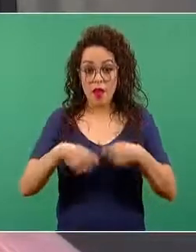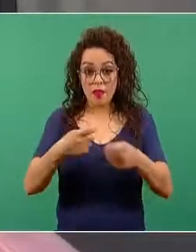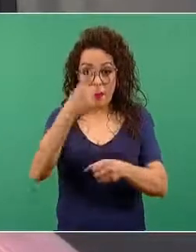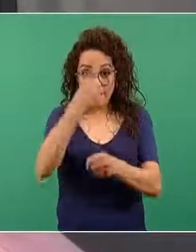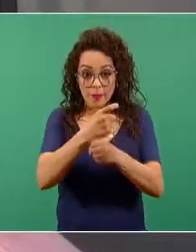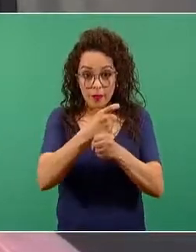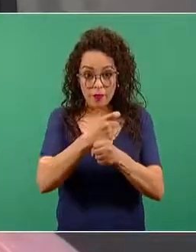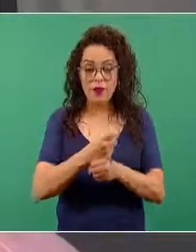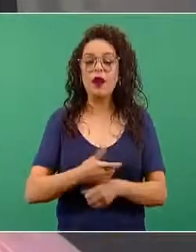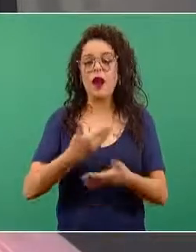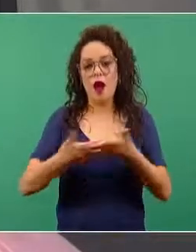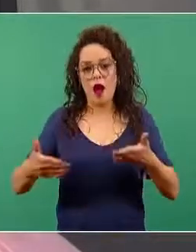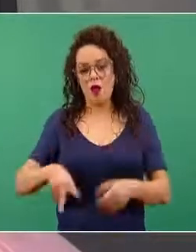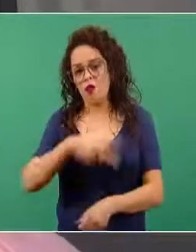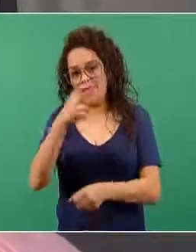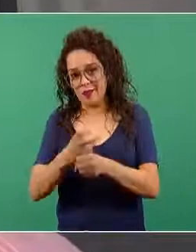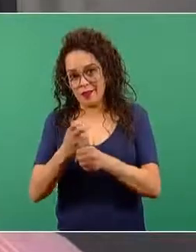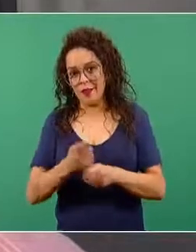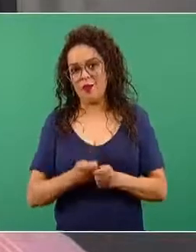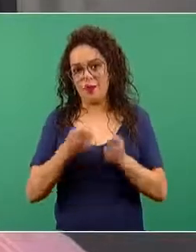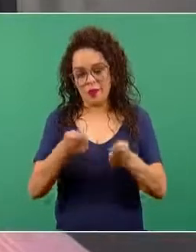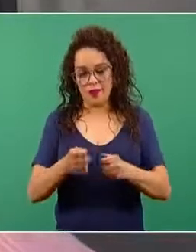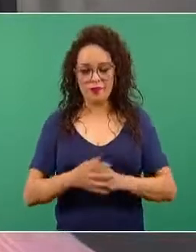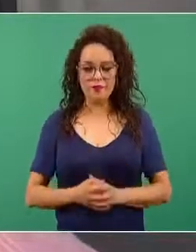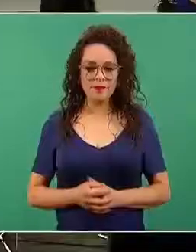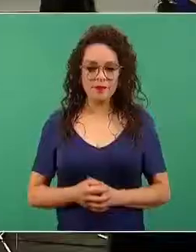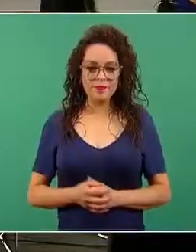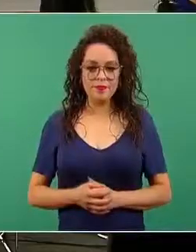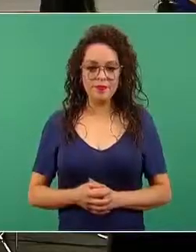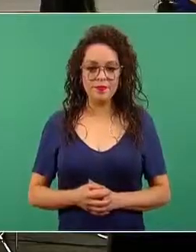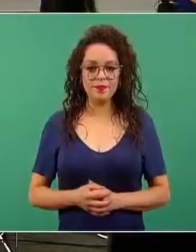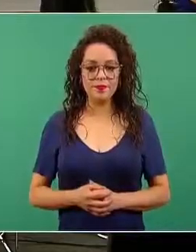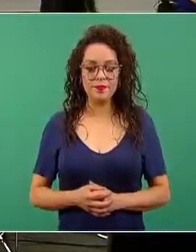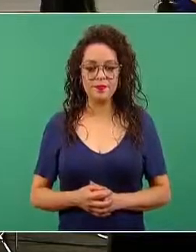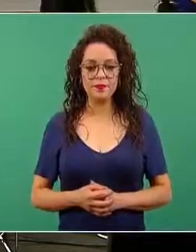de esta misma vacuna. La siguiente.